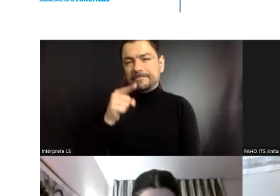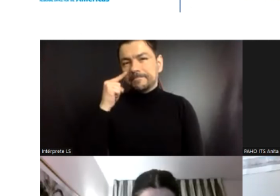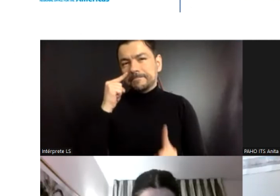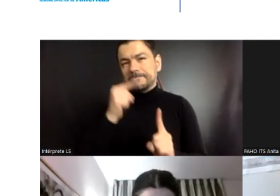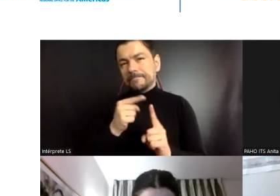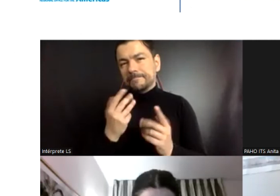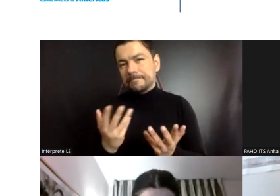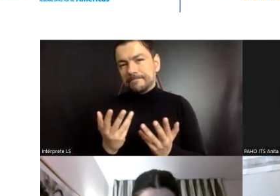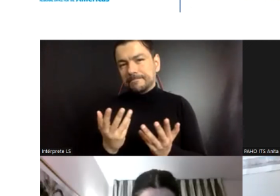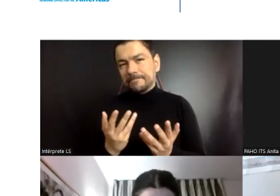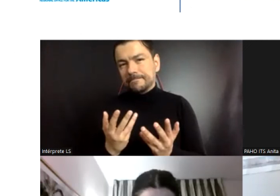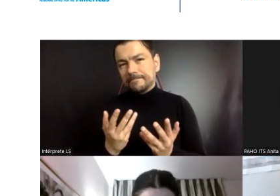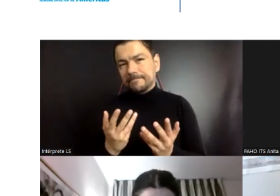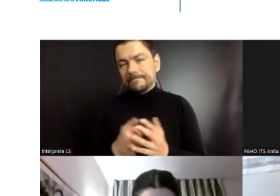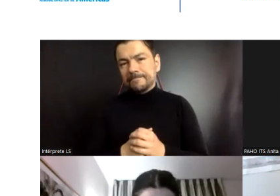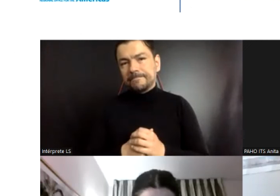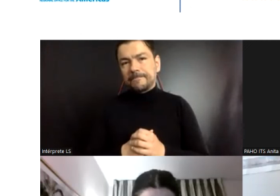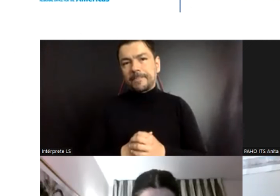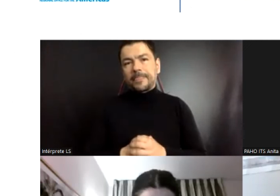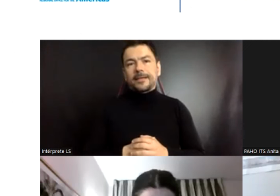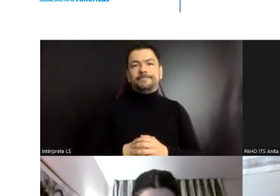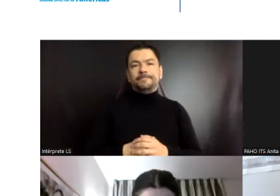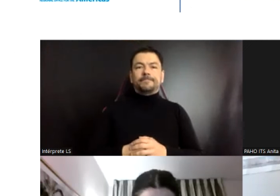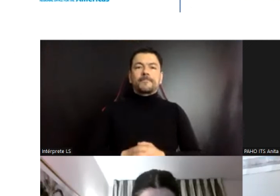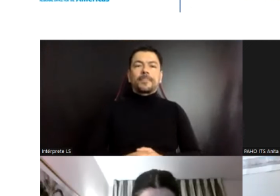a los distintos actores.